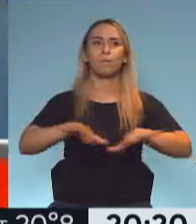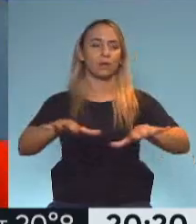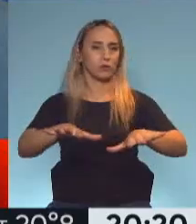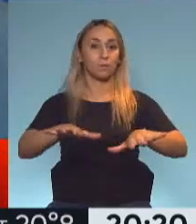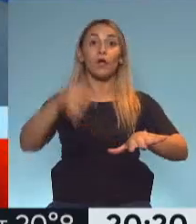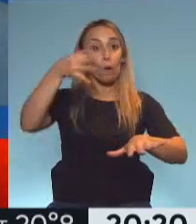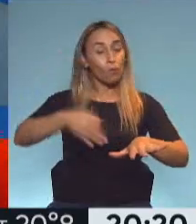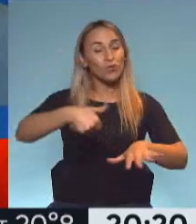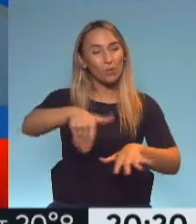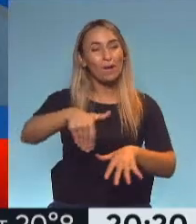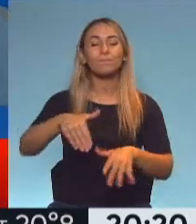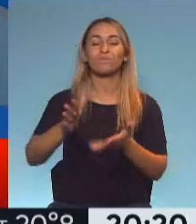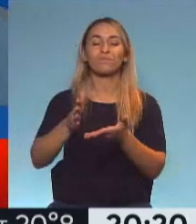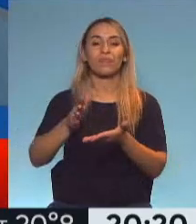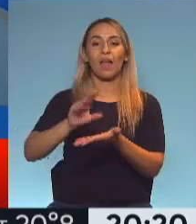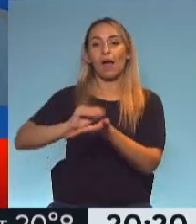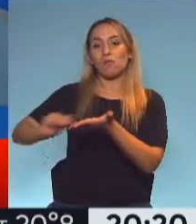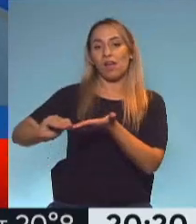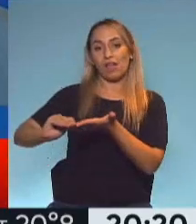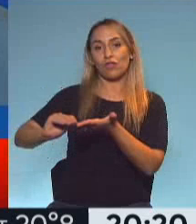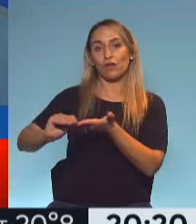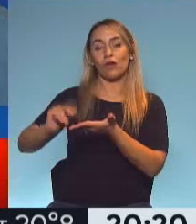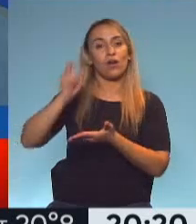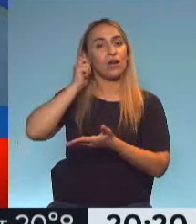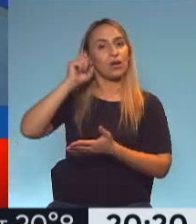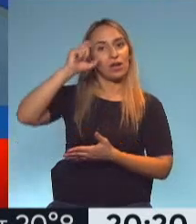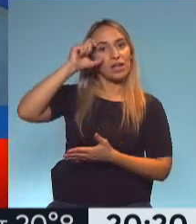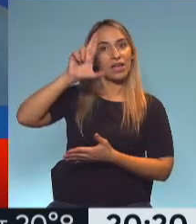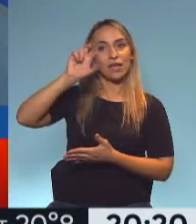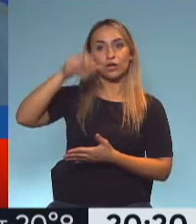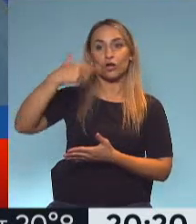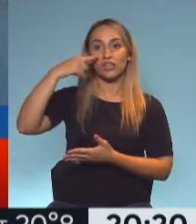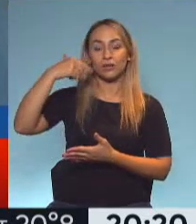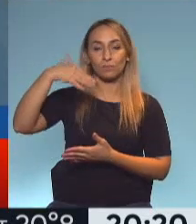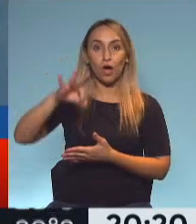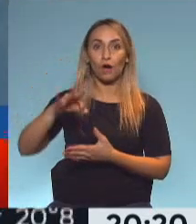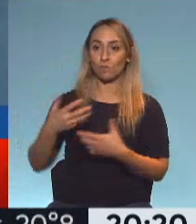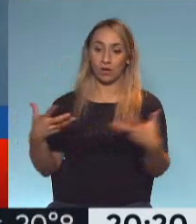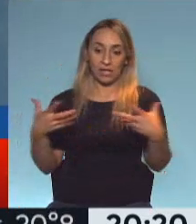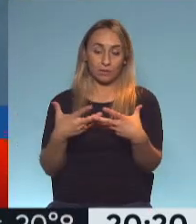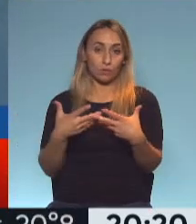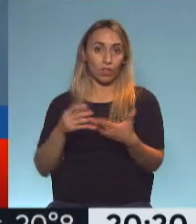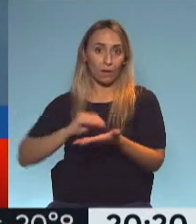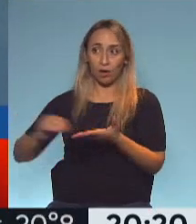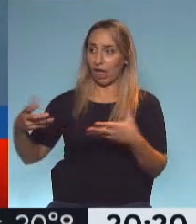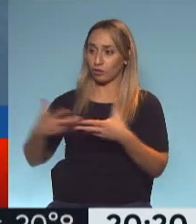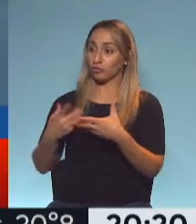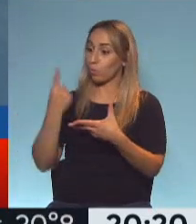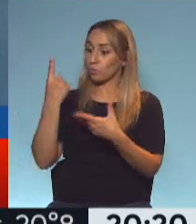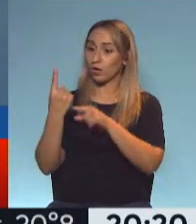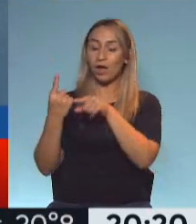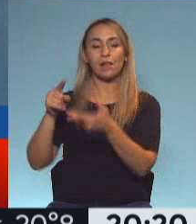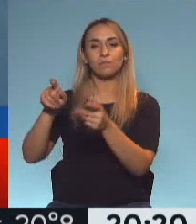abogado Jerónimo Guerrero Ahora, que forma parte de nuestro equipo jurídico, porque durante todos estos años,